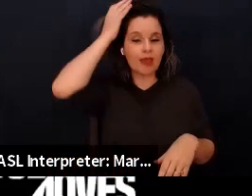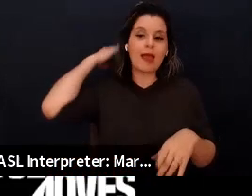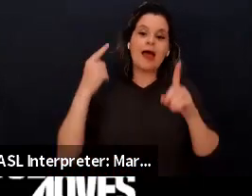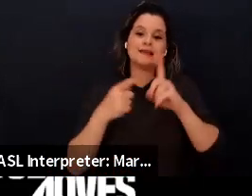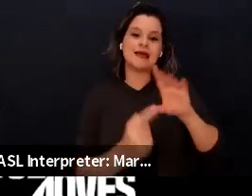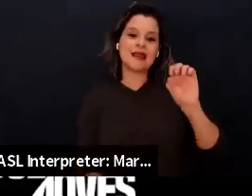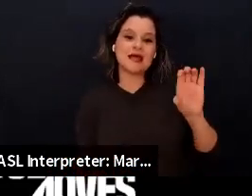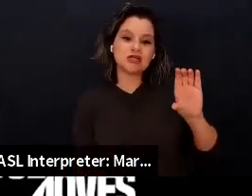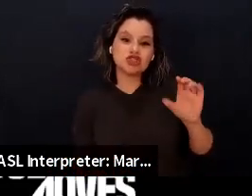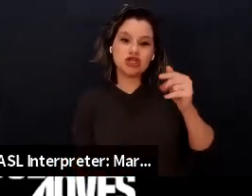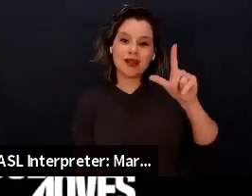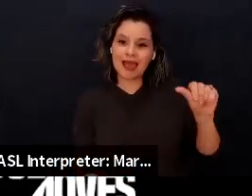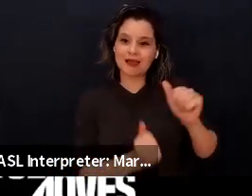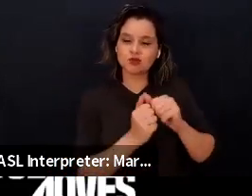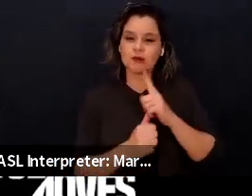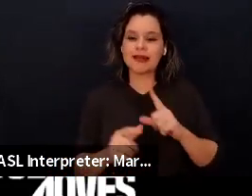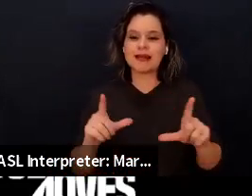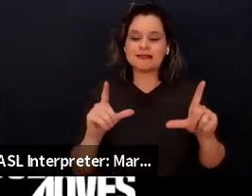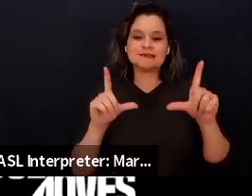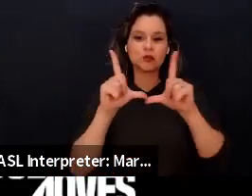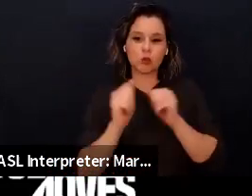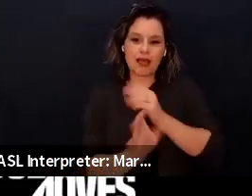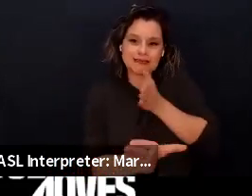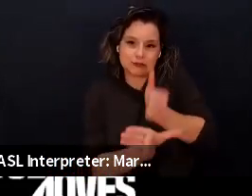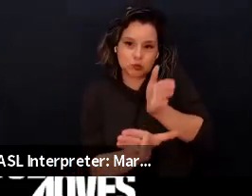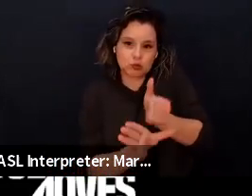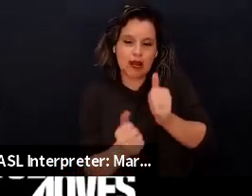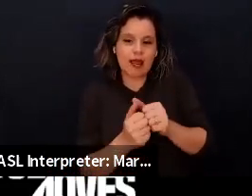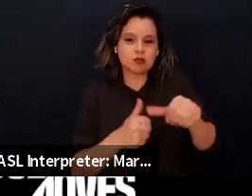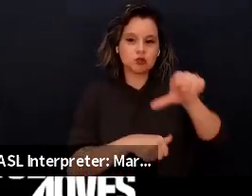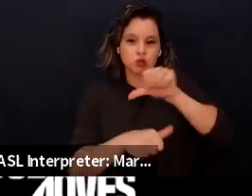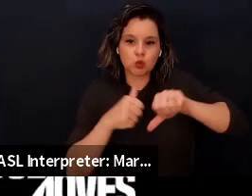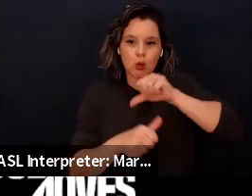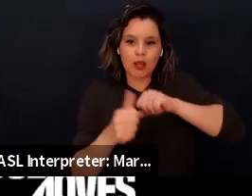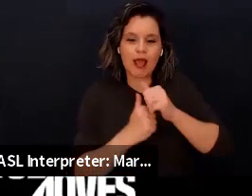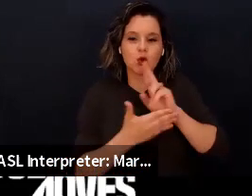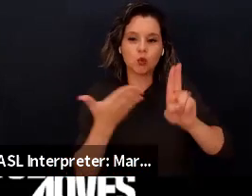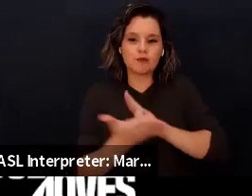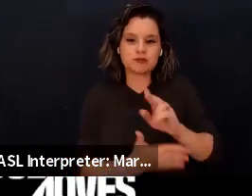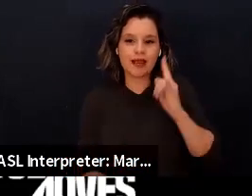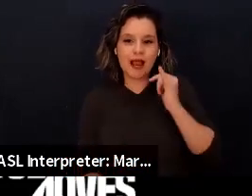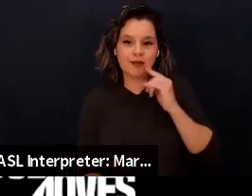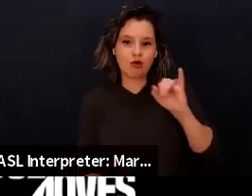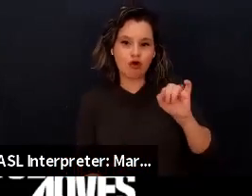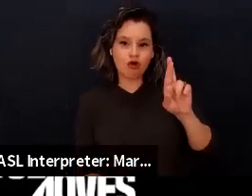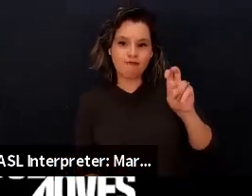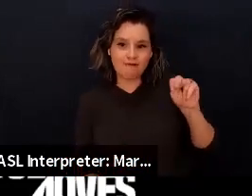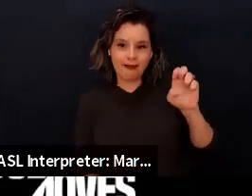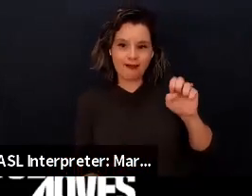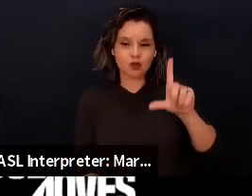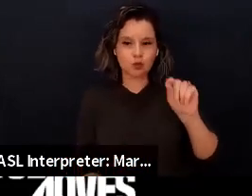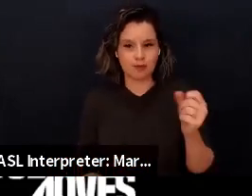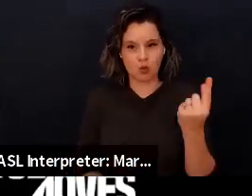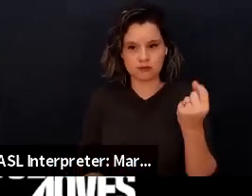Chirla, completó su licenciatura en Psicología y Sociología en la Universidad de California, Irvine, en el 2011.